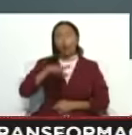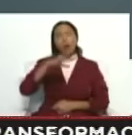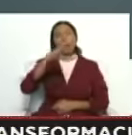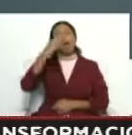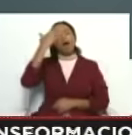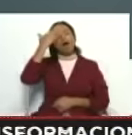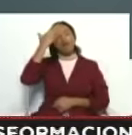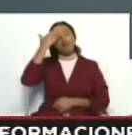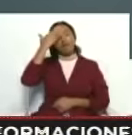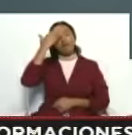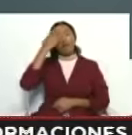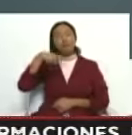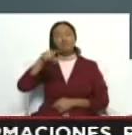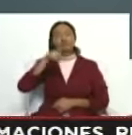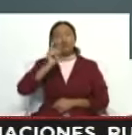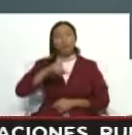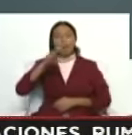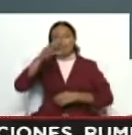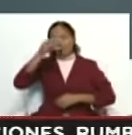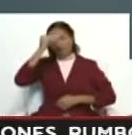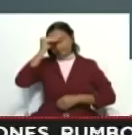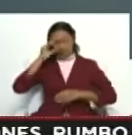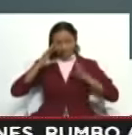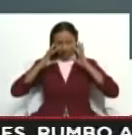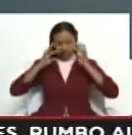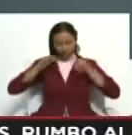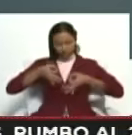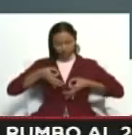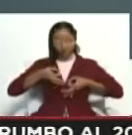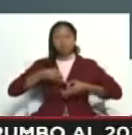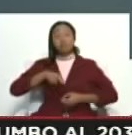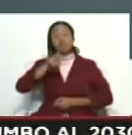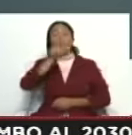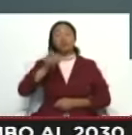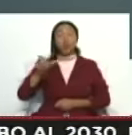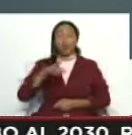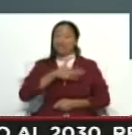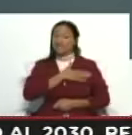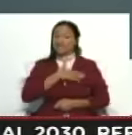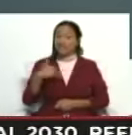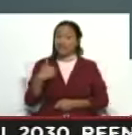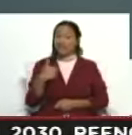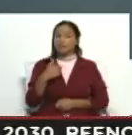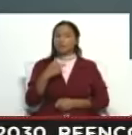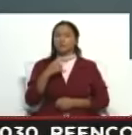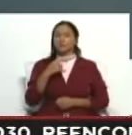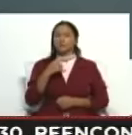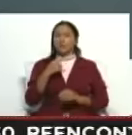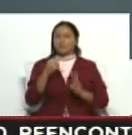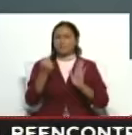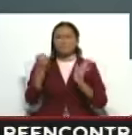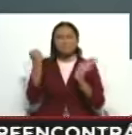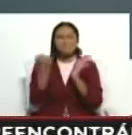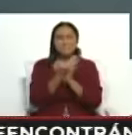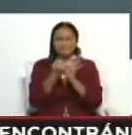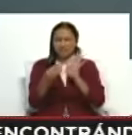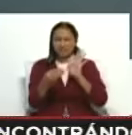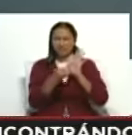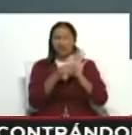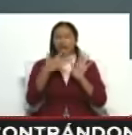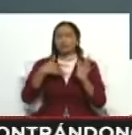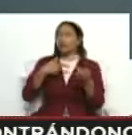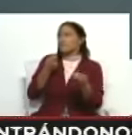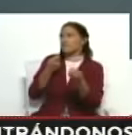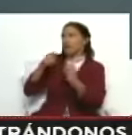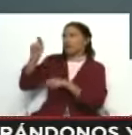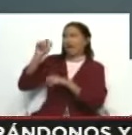lección. Quien se atreva a mancillar el honor de esta patria para venderse a una potencia extranjera,